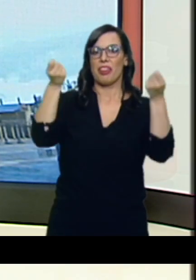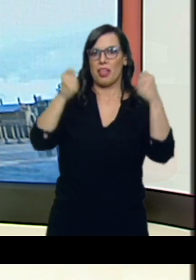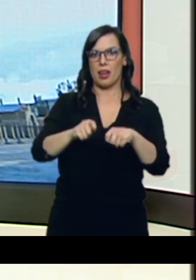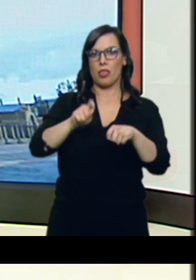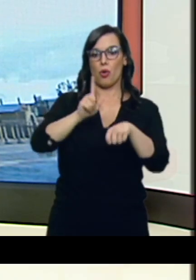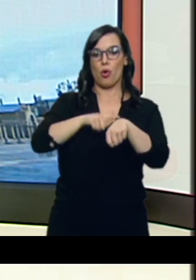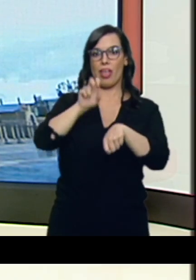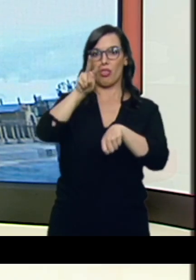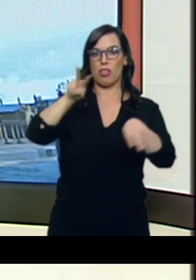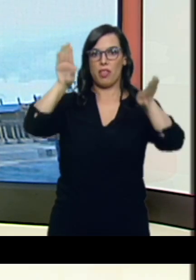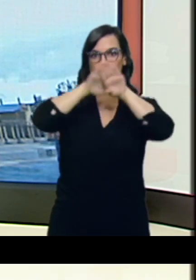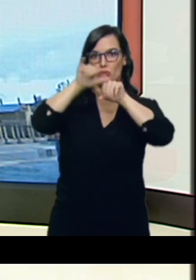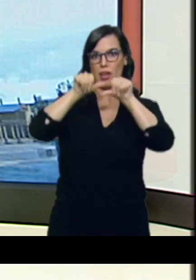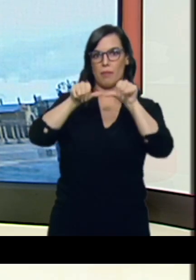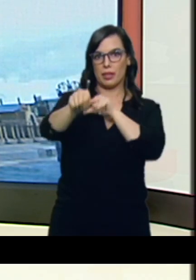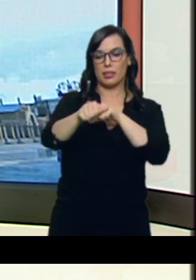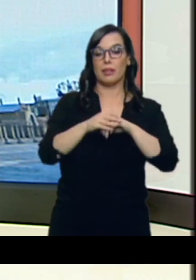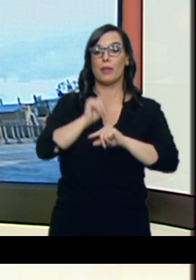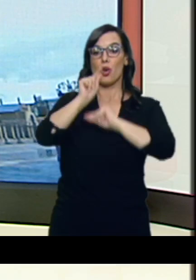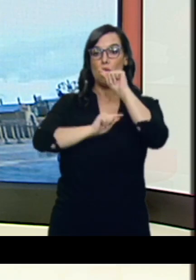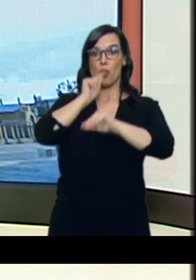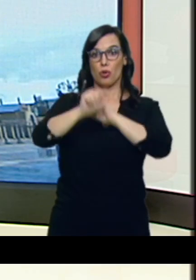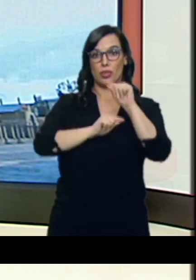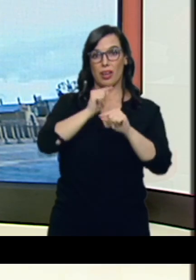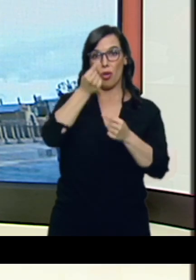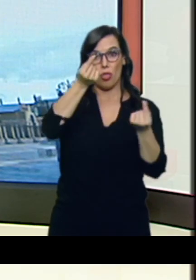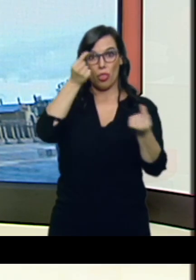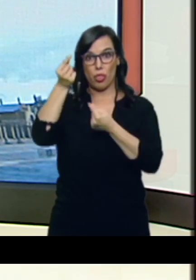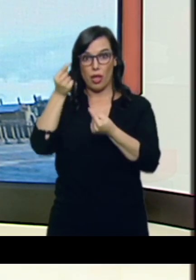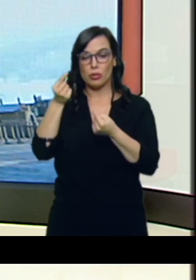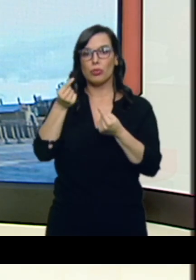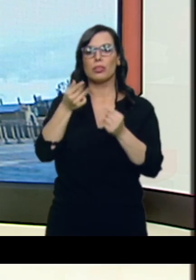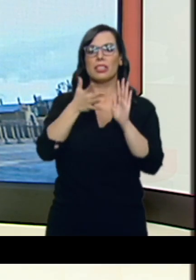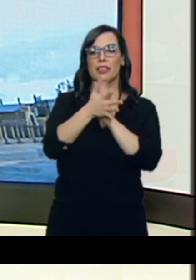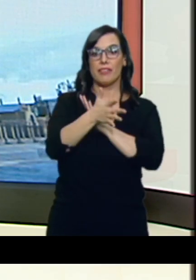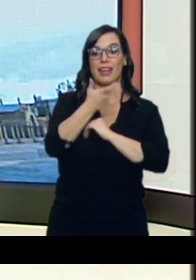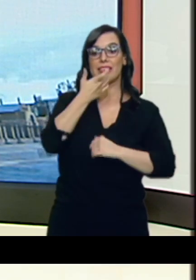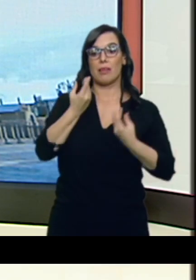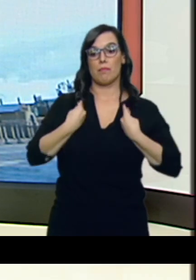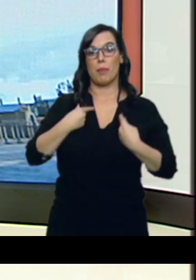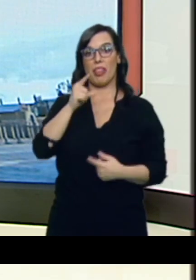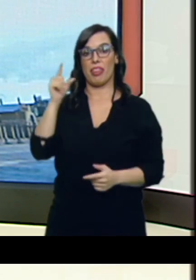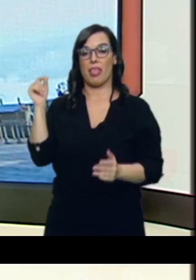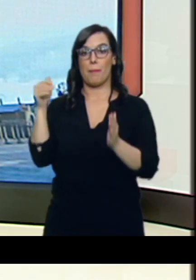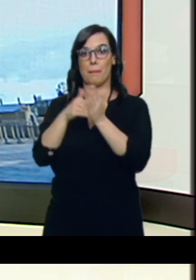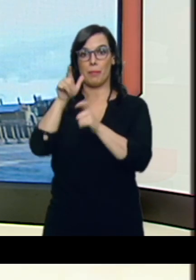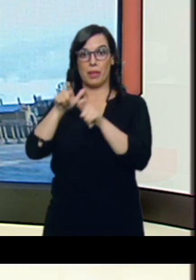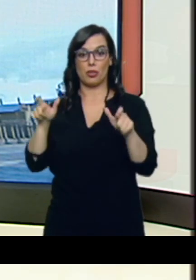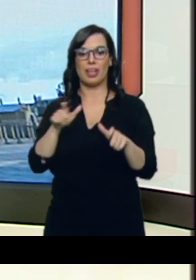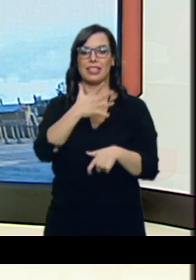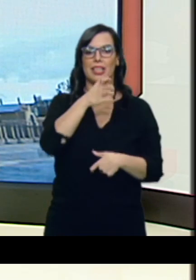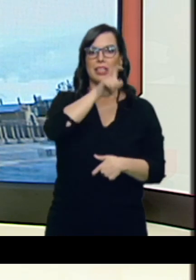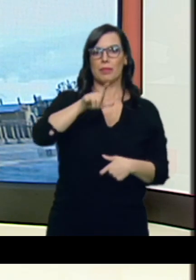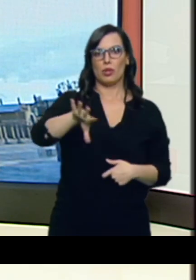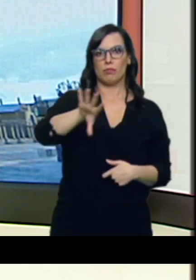esta medianoche. Las cifras de contagios elevan a 500 por cada 100.000 habitantes. Por eso se ha